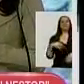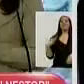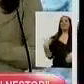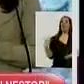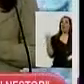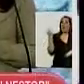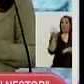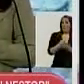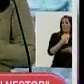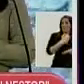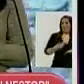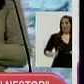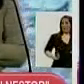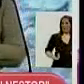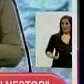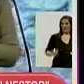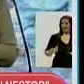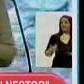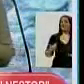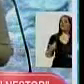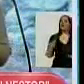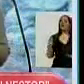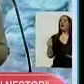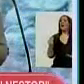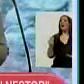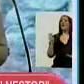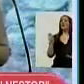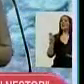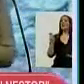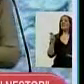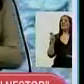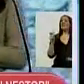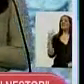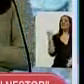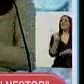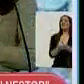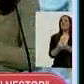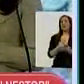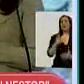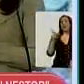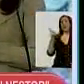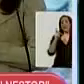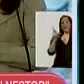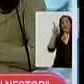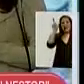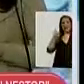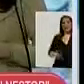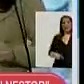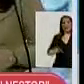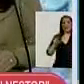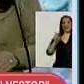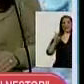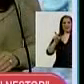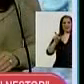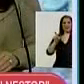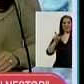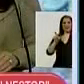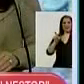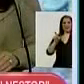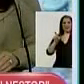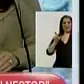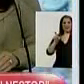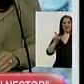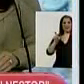Políticamente. Pero digamos, tenían, vos podrías decir que Néstor tenía cariño por ella. Sí. Y aún así...